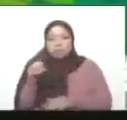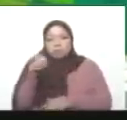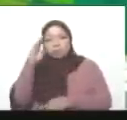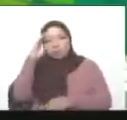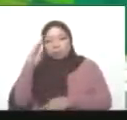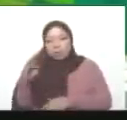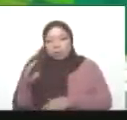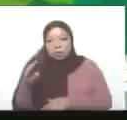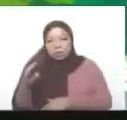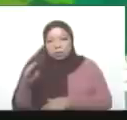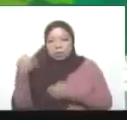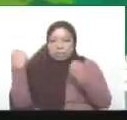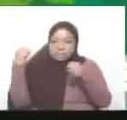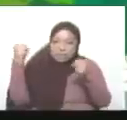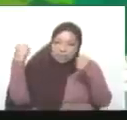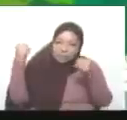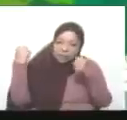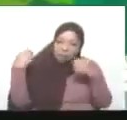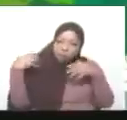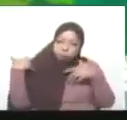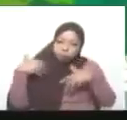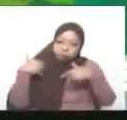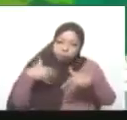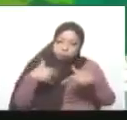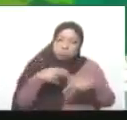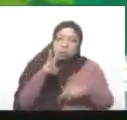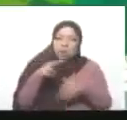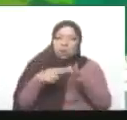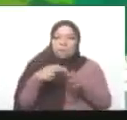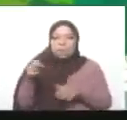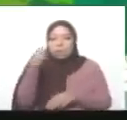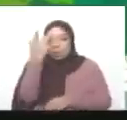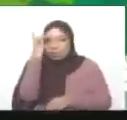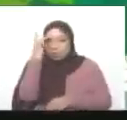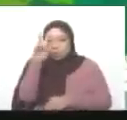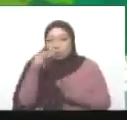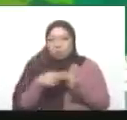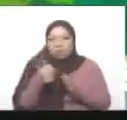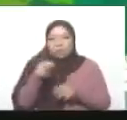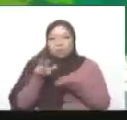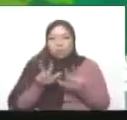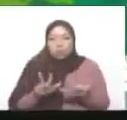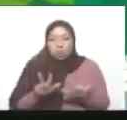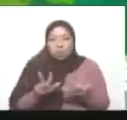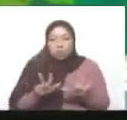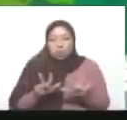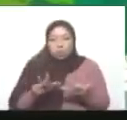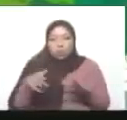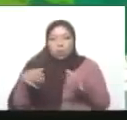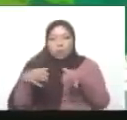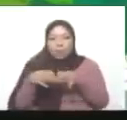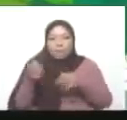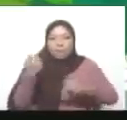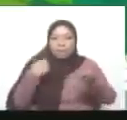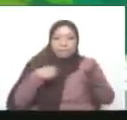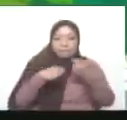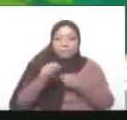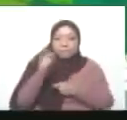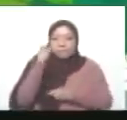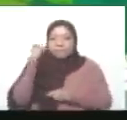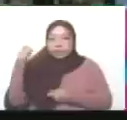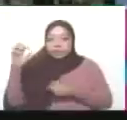militares el 20 de febrero de 2018 las las fuerzas de defensa de Guyana